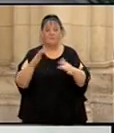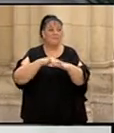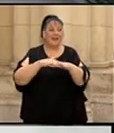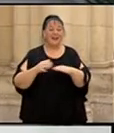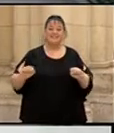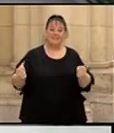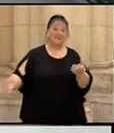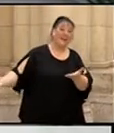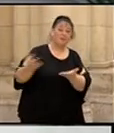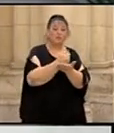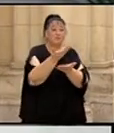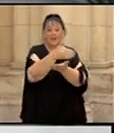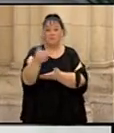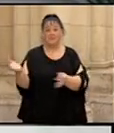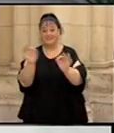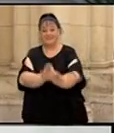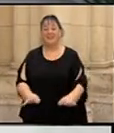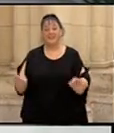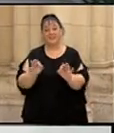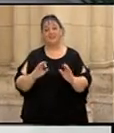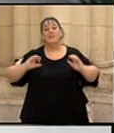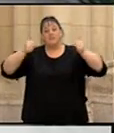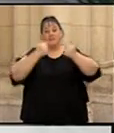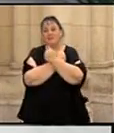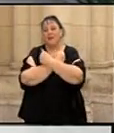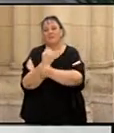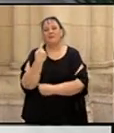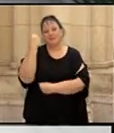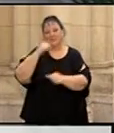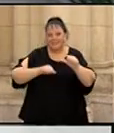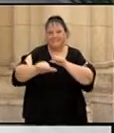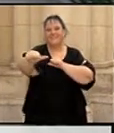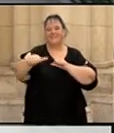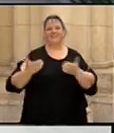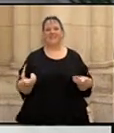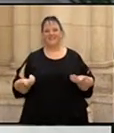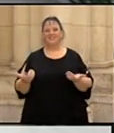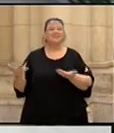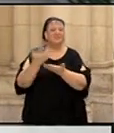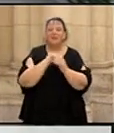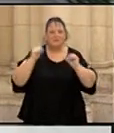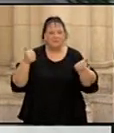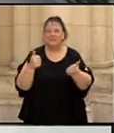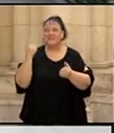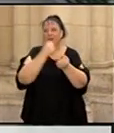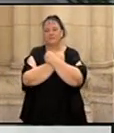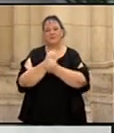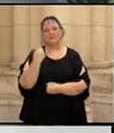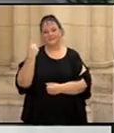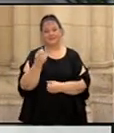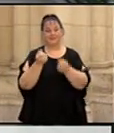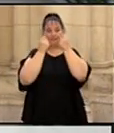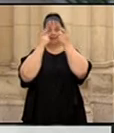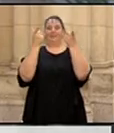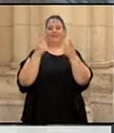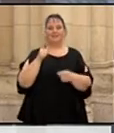ninguno. Todo empieza por el amor de Dios. Todo, queridos hermanos. ¿No os dais cuenta que